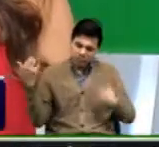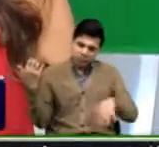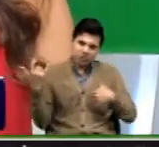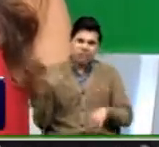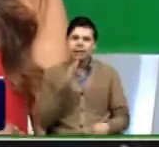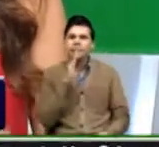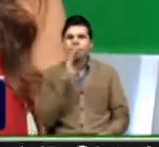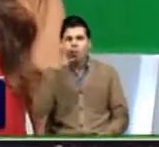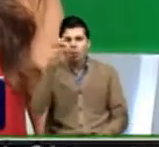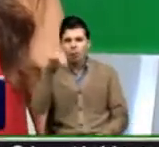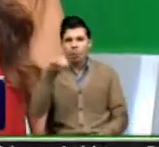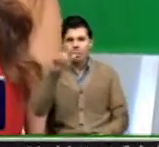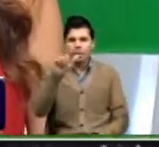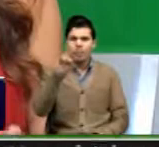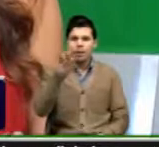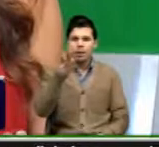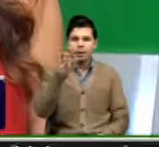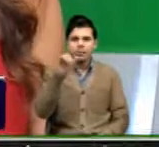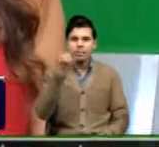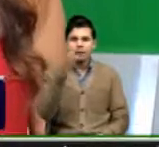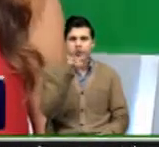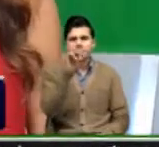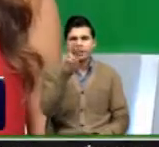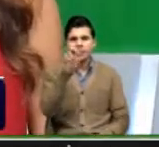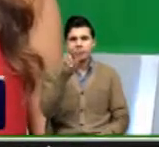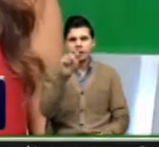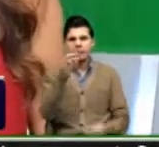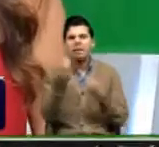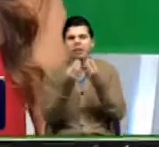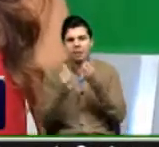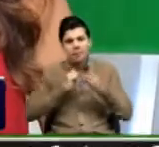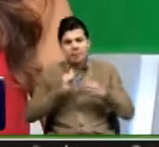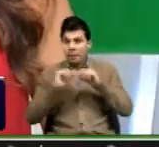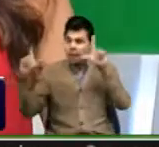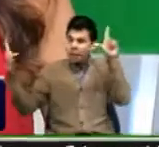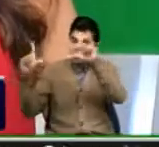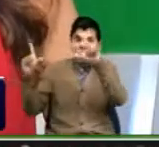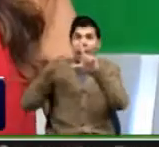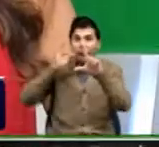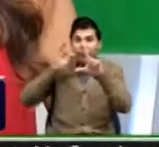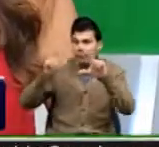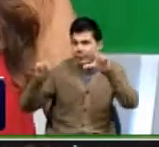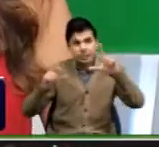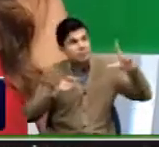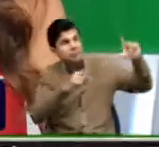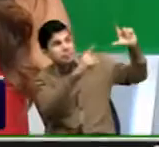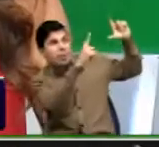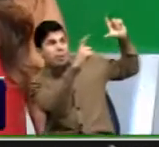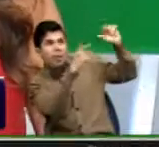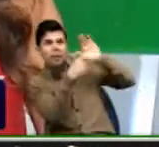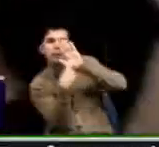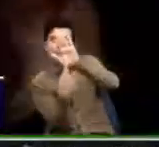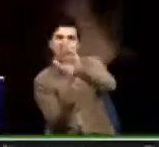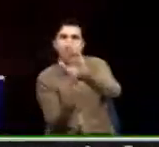el artista Mauricio Rivera. Todo lo que deben hacer, tomarse una selfie viendo el Café de la Mañana y envían la foto.